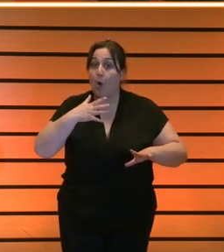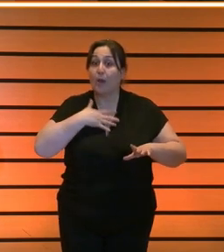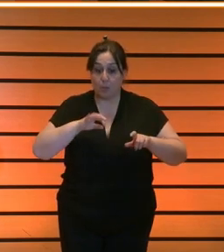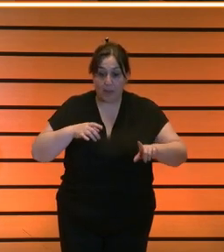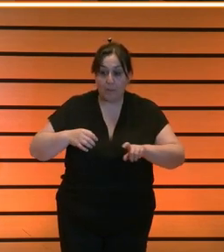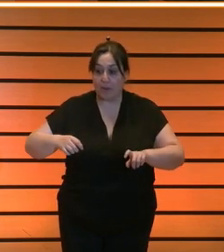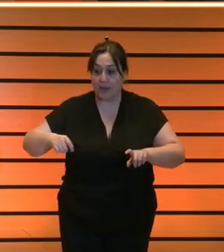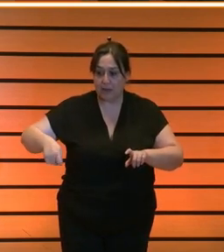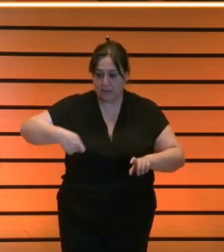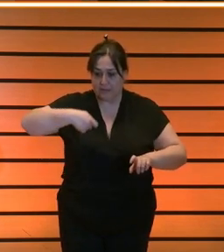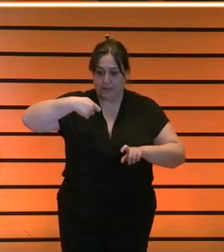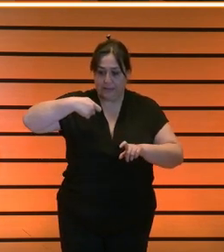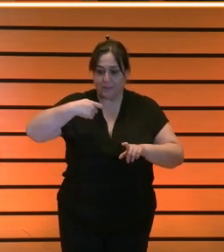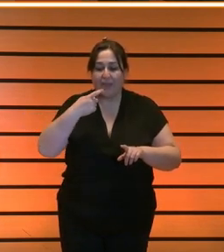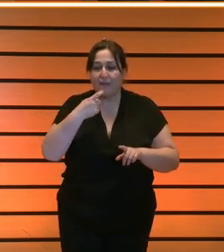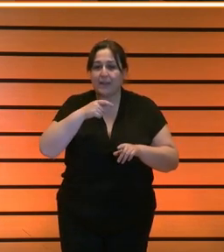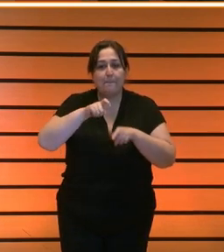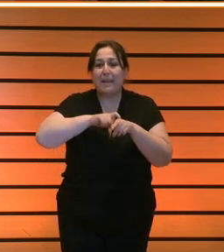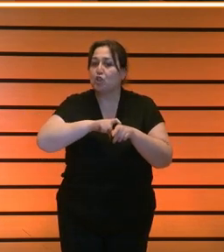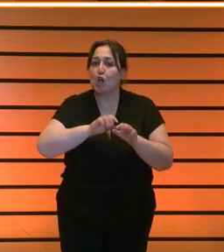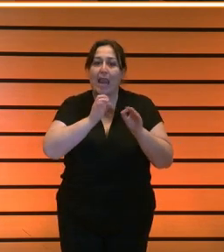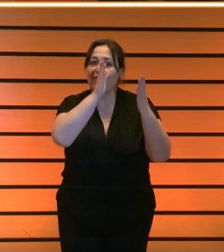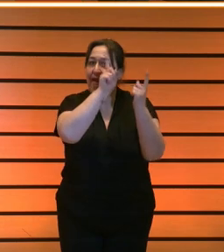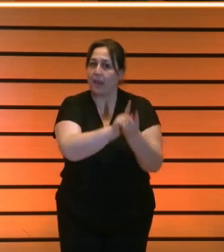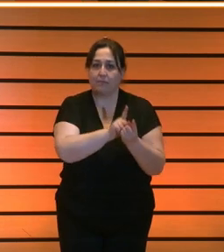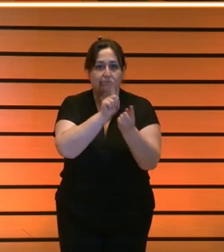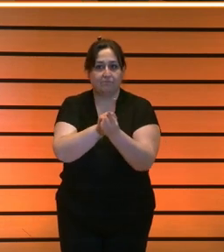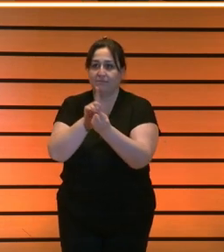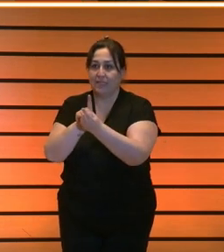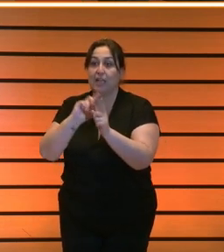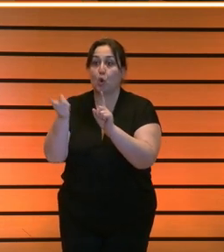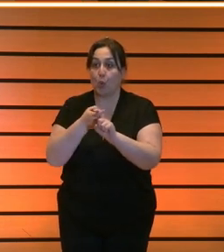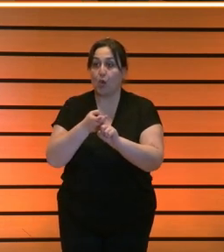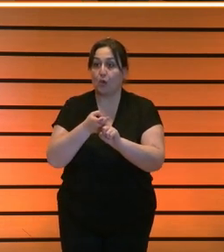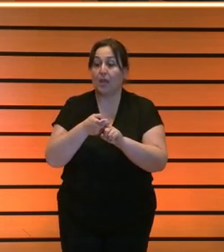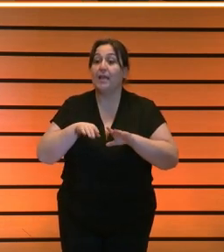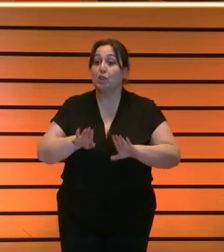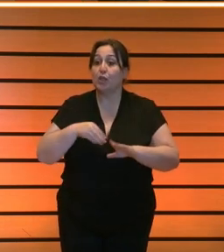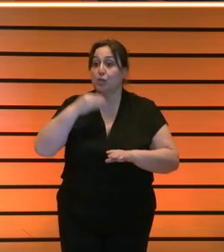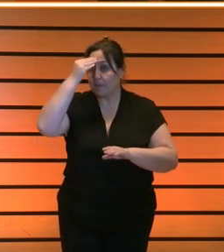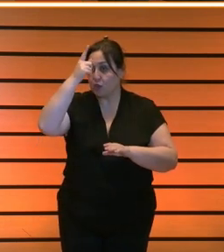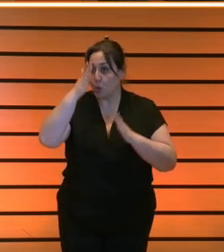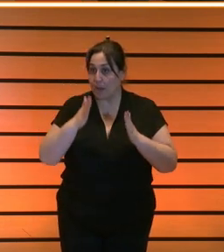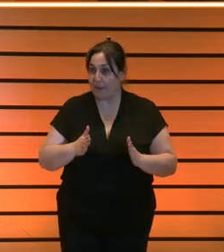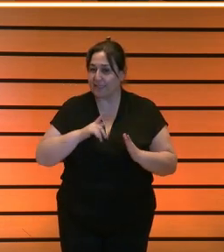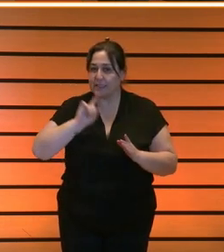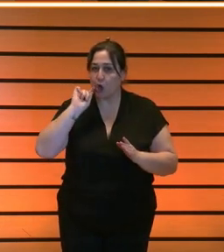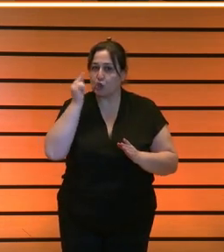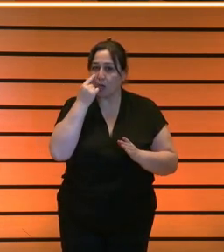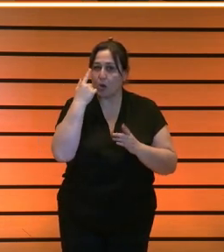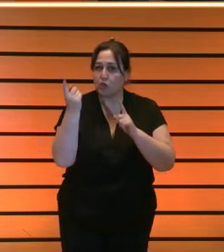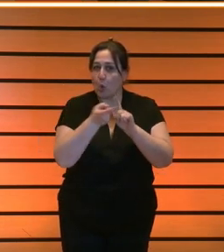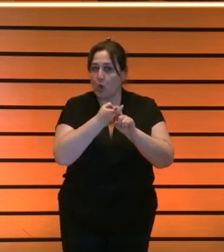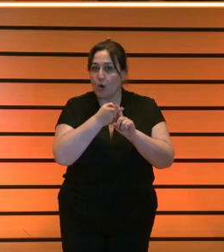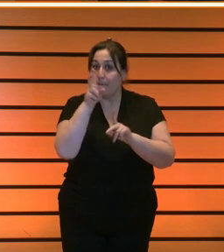tipo de decisiones hay que personalizar esa solución y yo creo que por lo tanto hay una parte que es encontrar una solución que